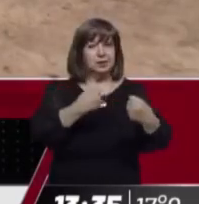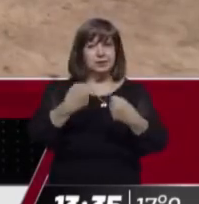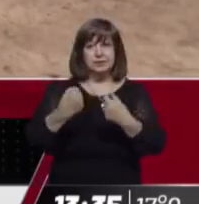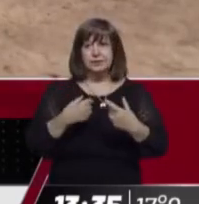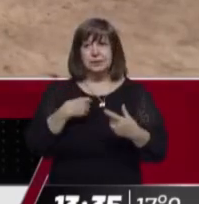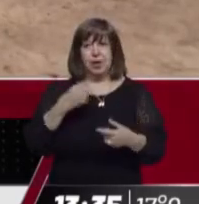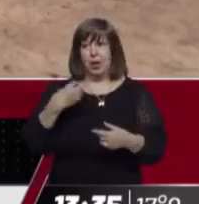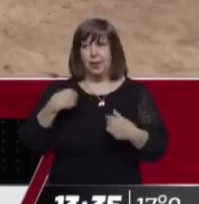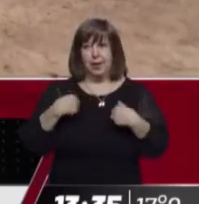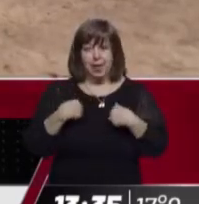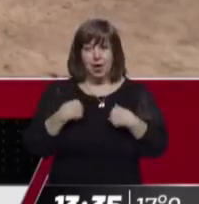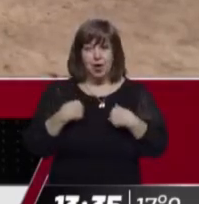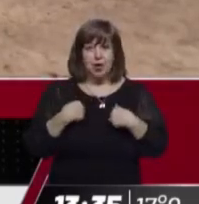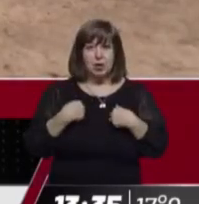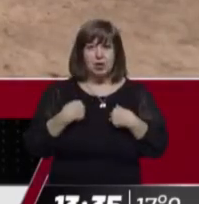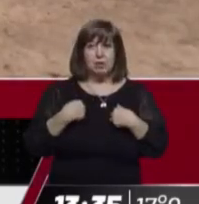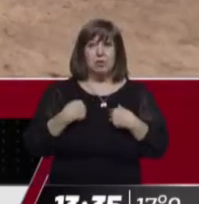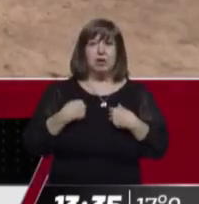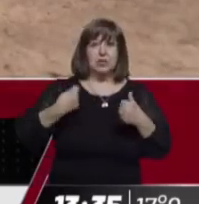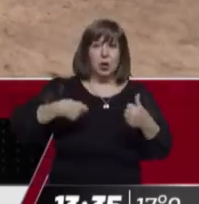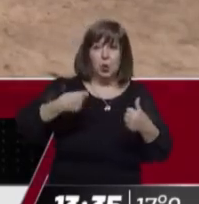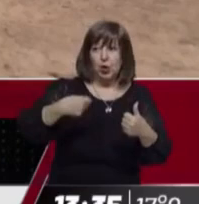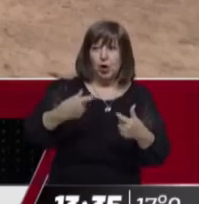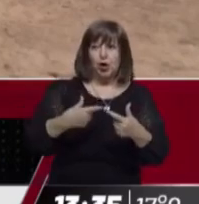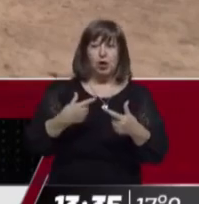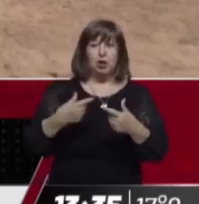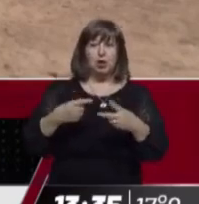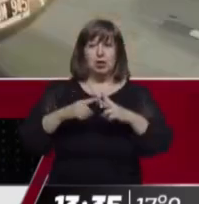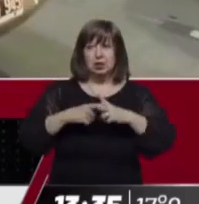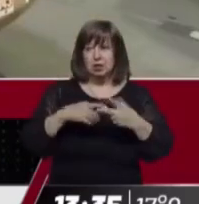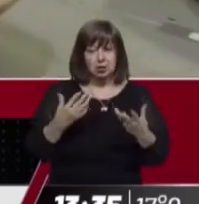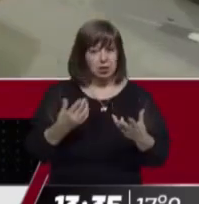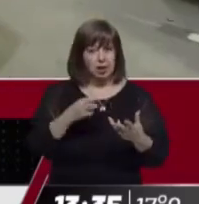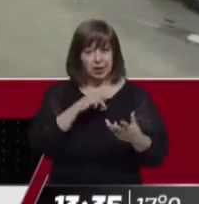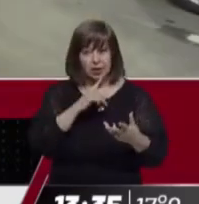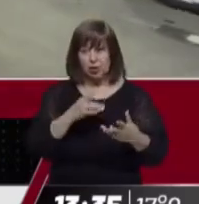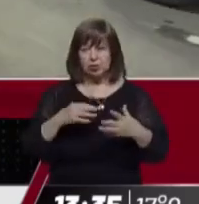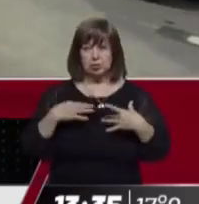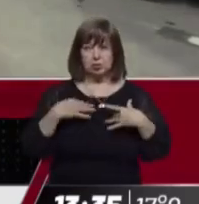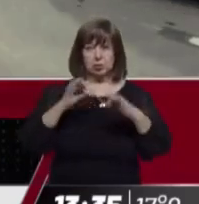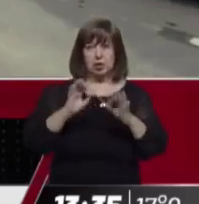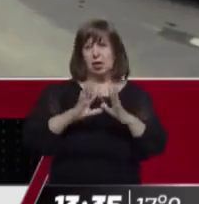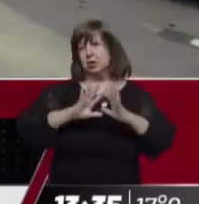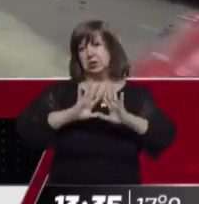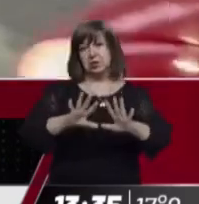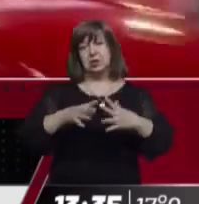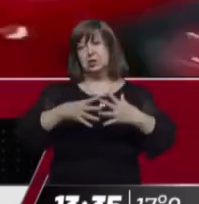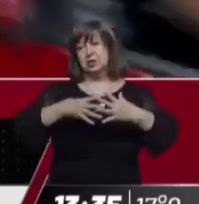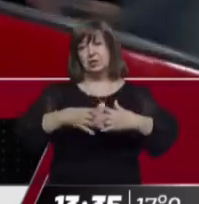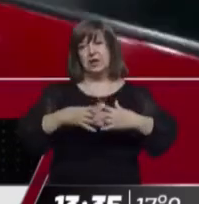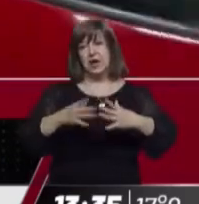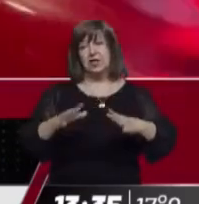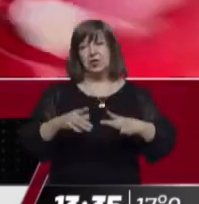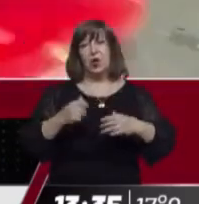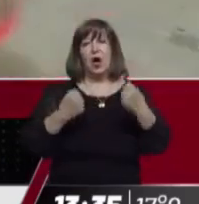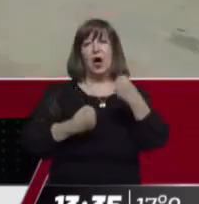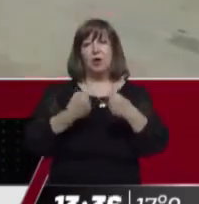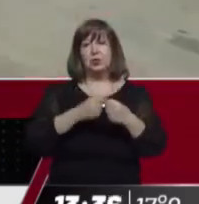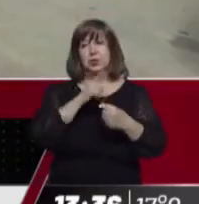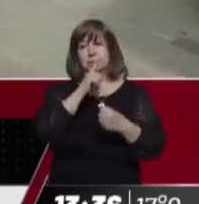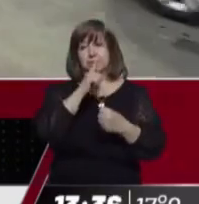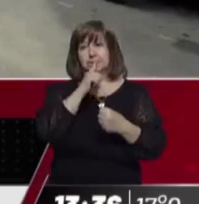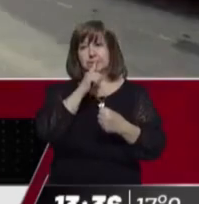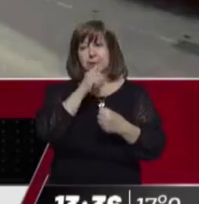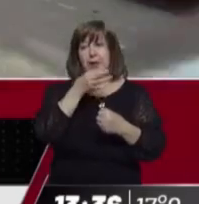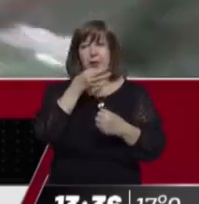vehículo a mi nombre? Entonces, se frena todo. Es complejo porque se frena todo. El perjuicio es